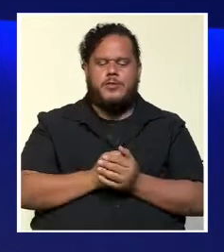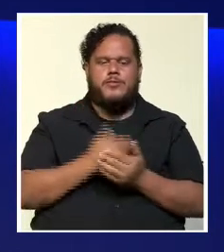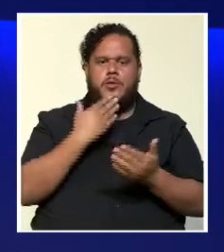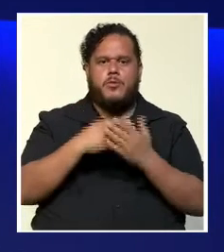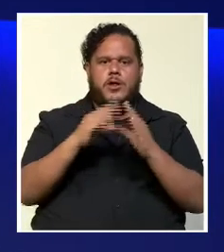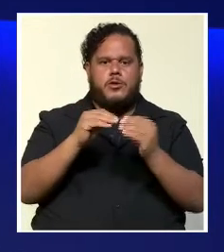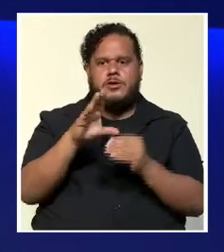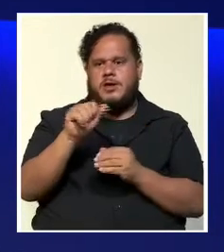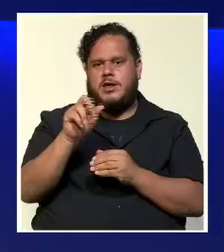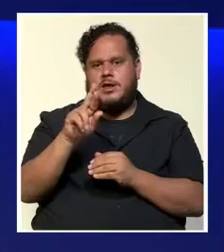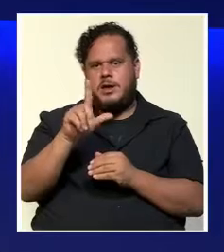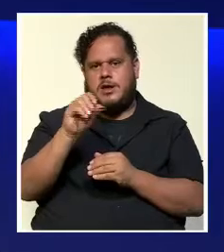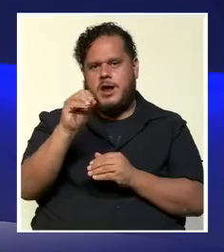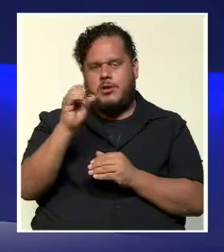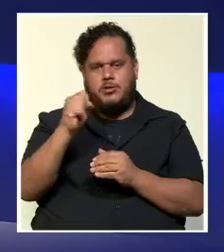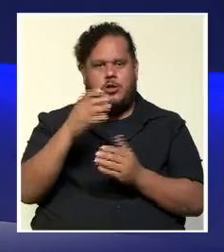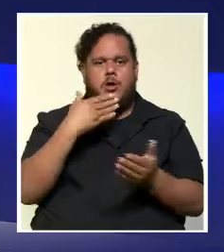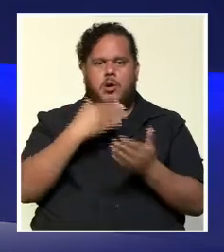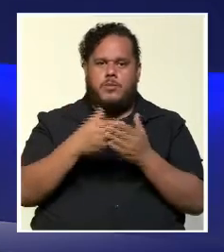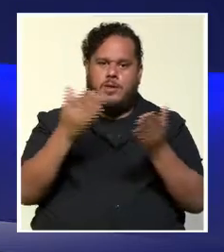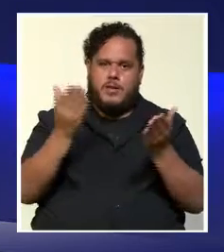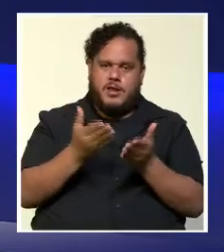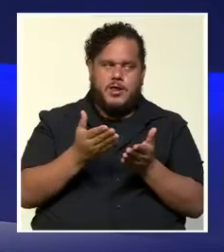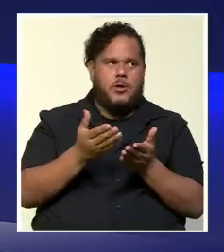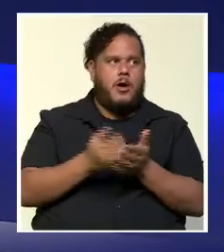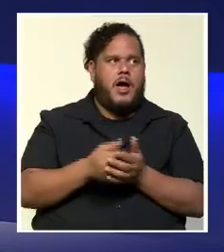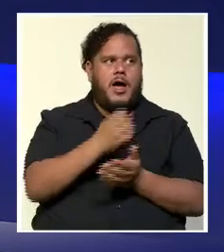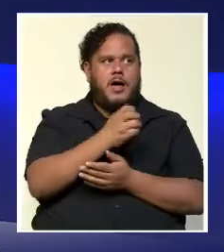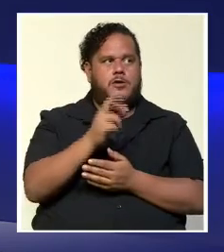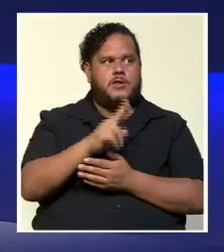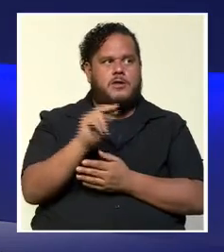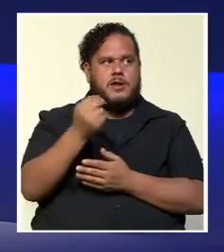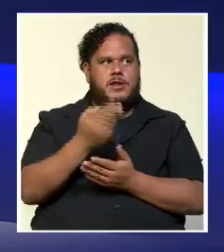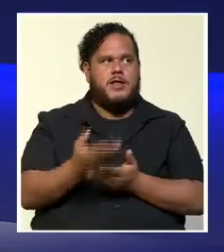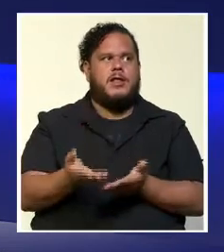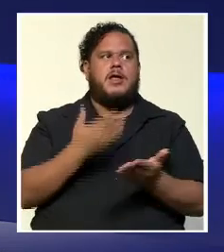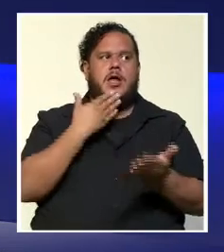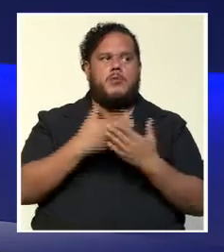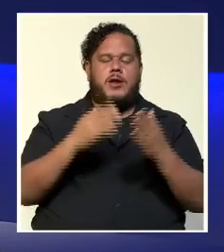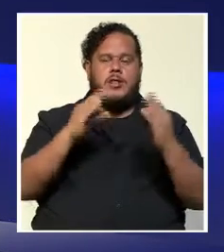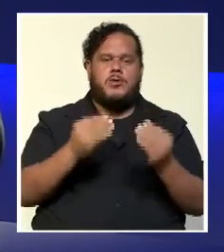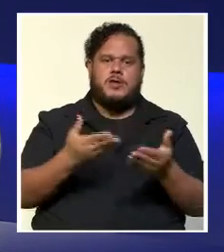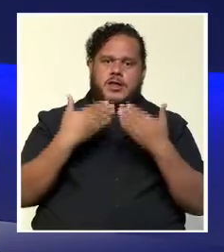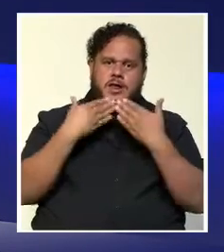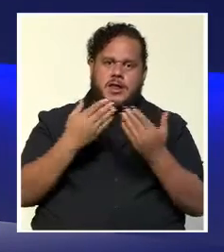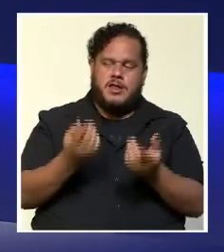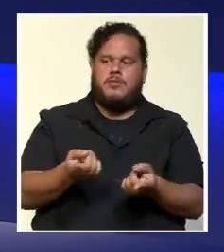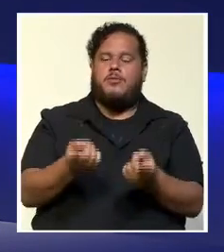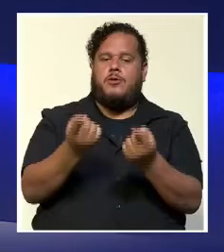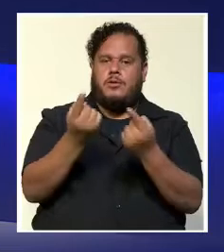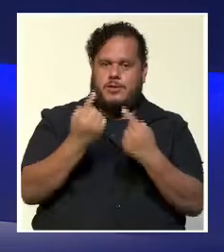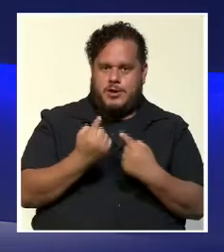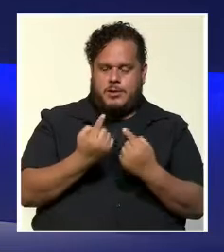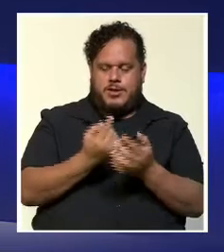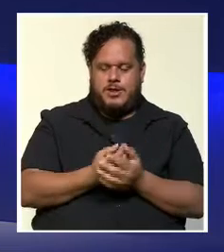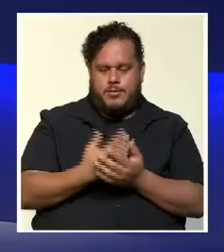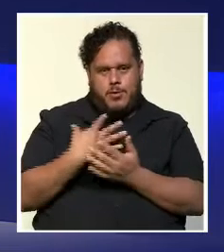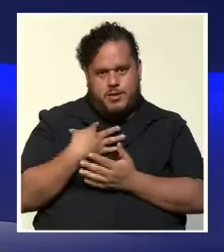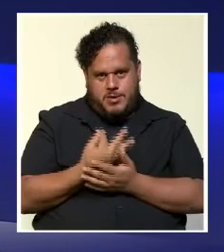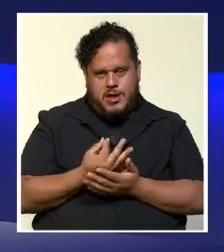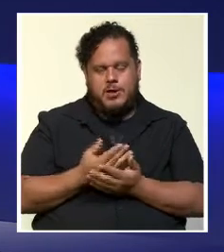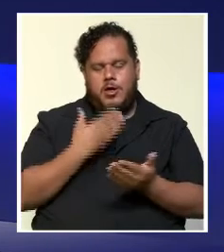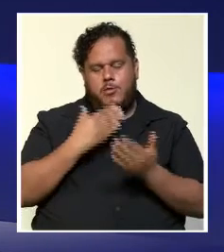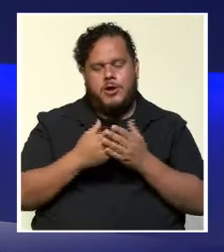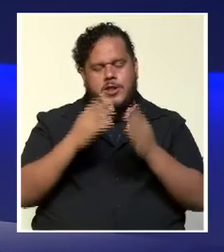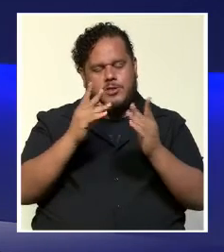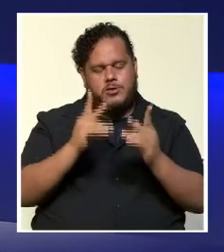Bienvenido a Costa Rica Noticias. Buenas noches, Ernesto. Gracias por tenernos acá y empecemos. Buenas noches a la gente que nos